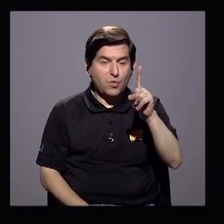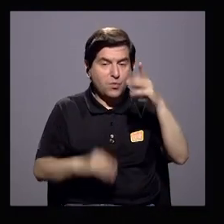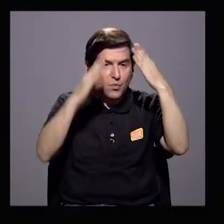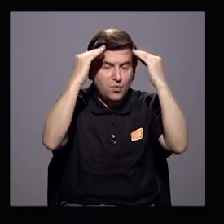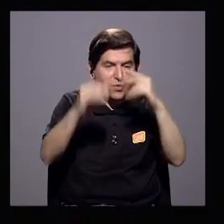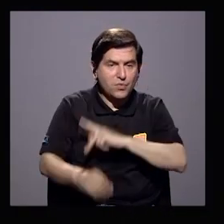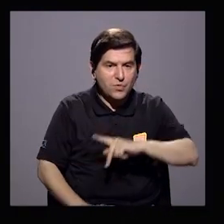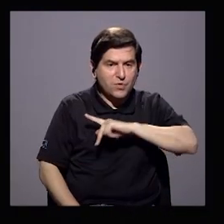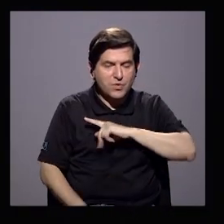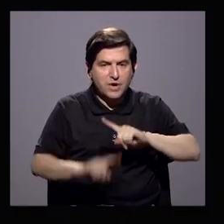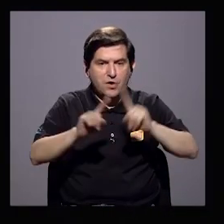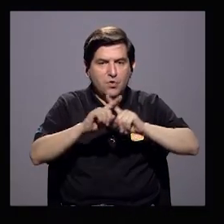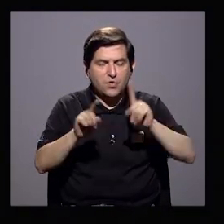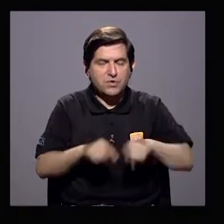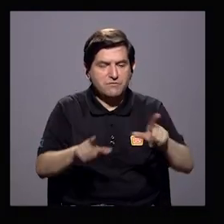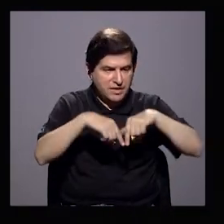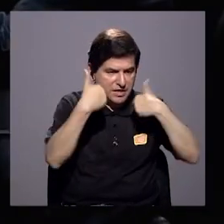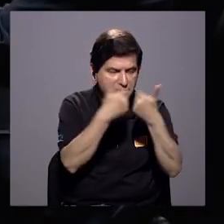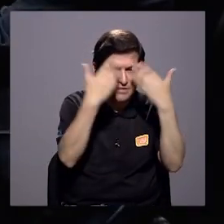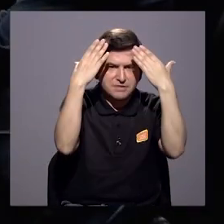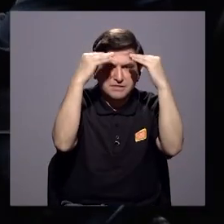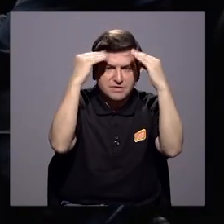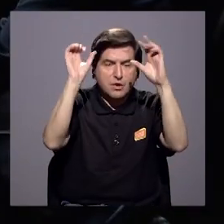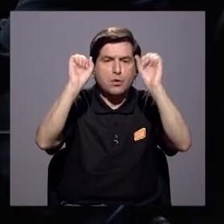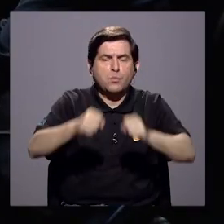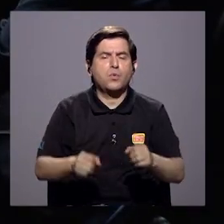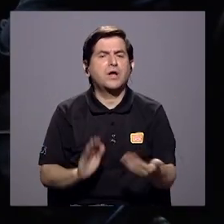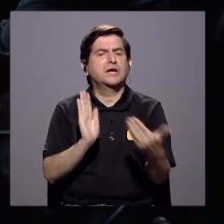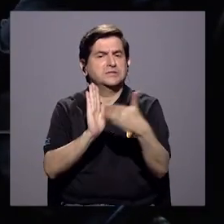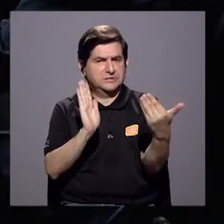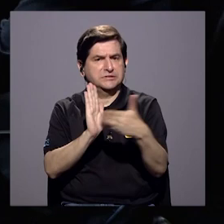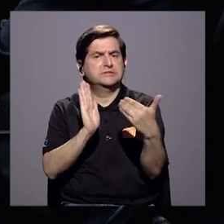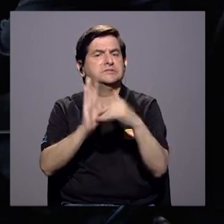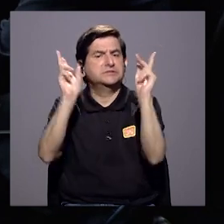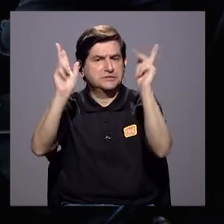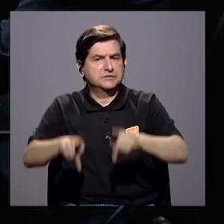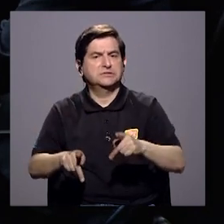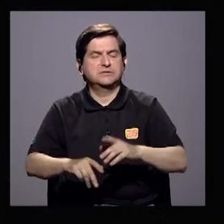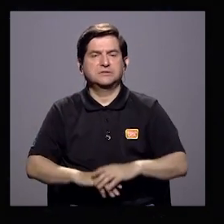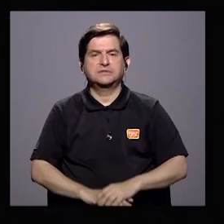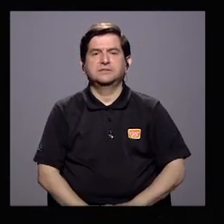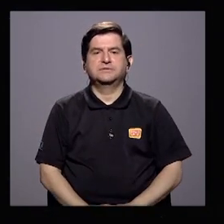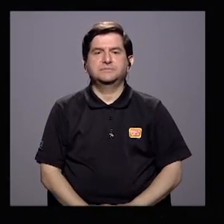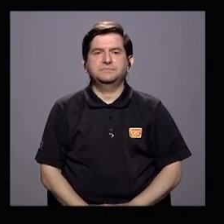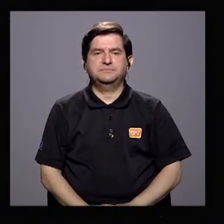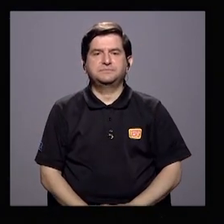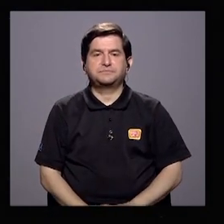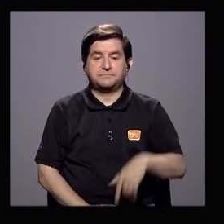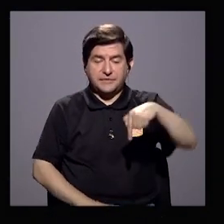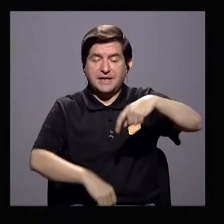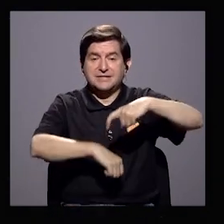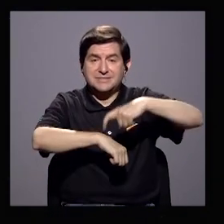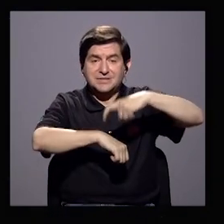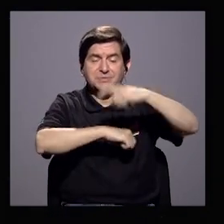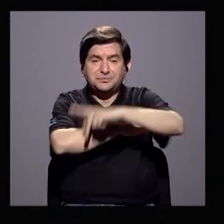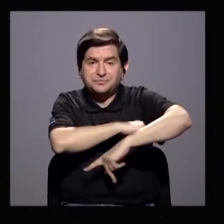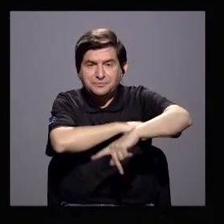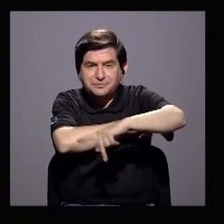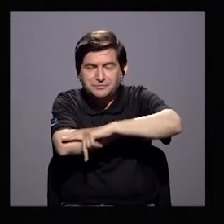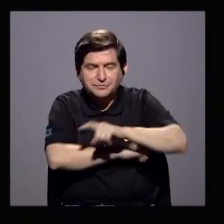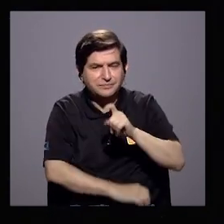dato personal o una colección de datos personales se podría hacer mucho daño a una persona estamos pasando un momento país